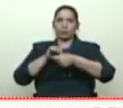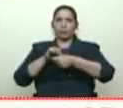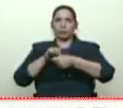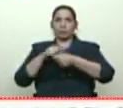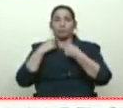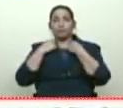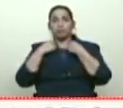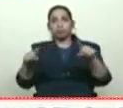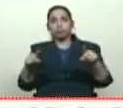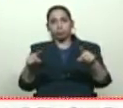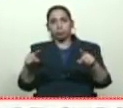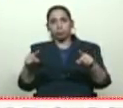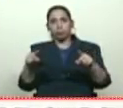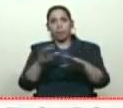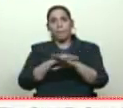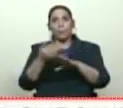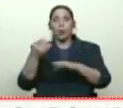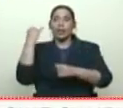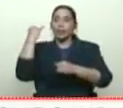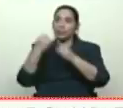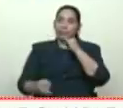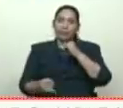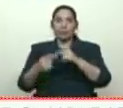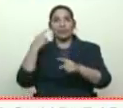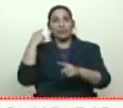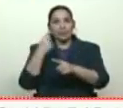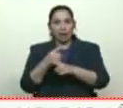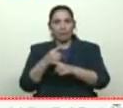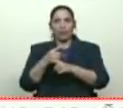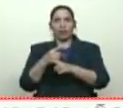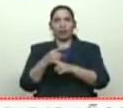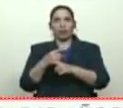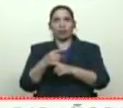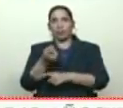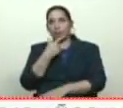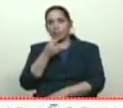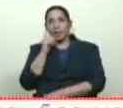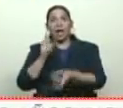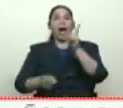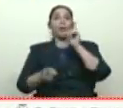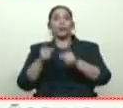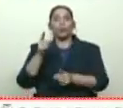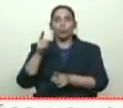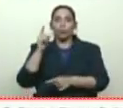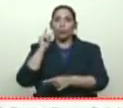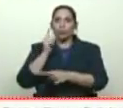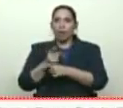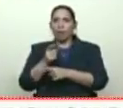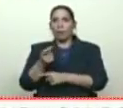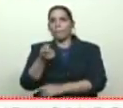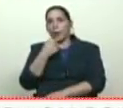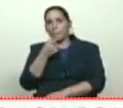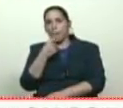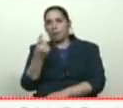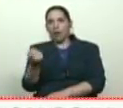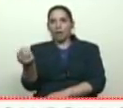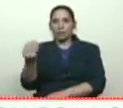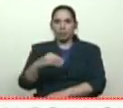pierde, porque tiene que culminar el tratamiento. Y algunos que están por ser tratados,